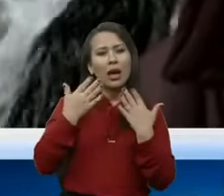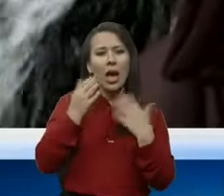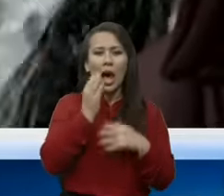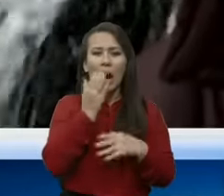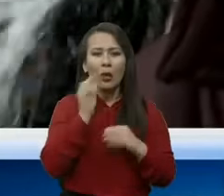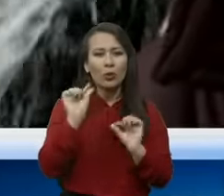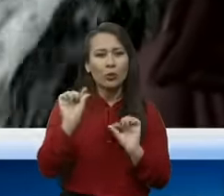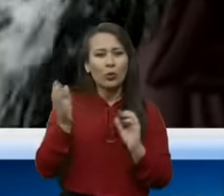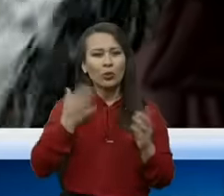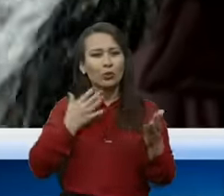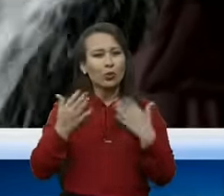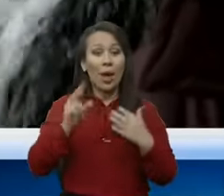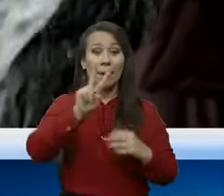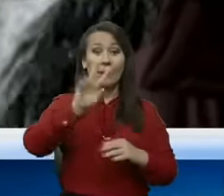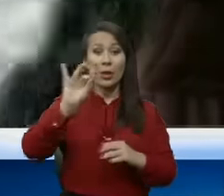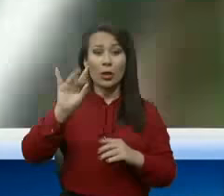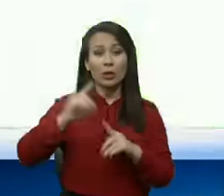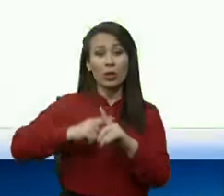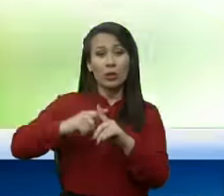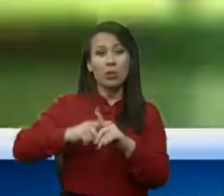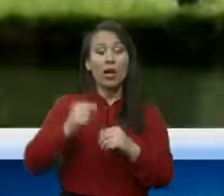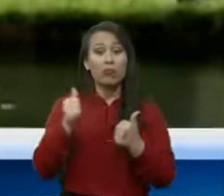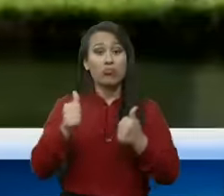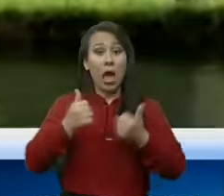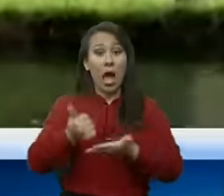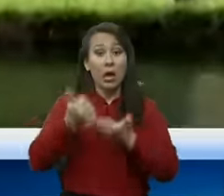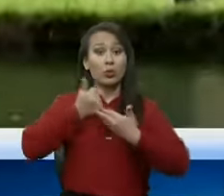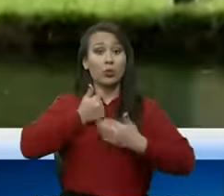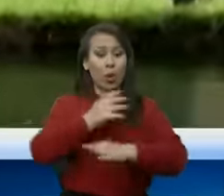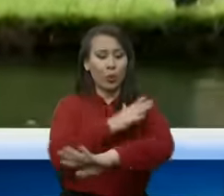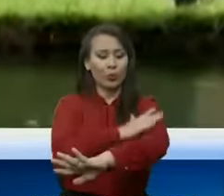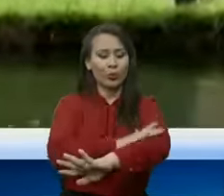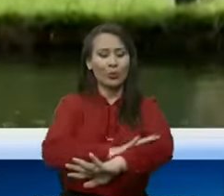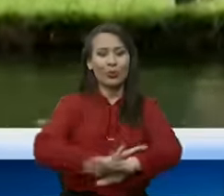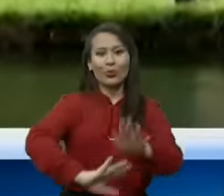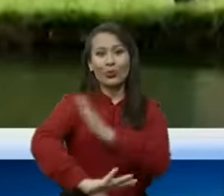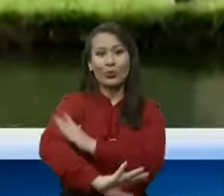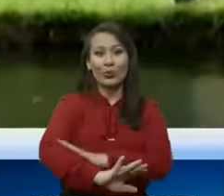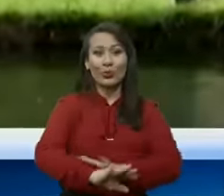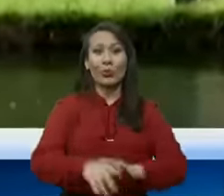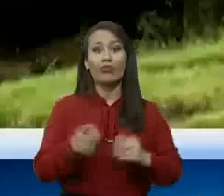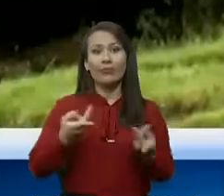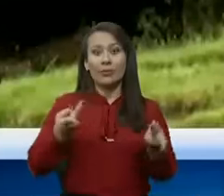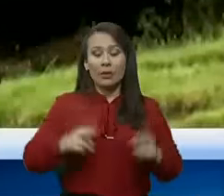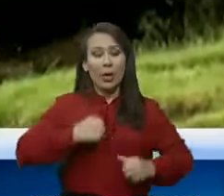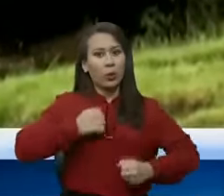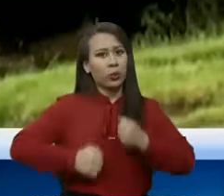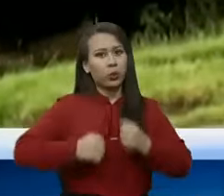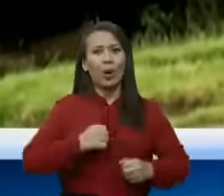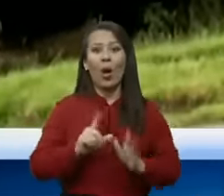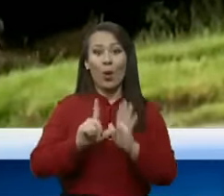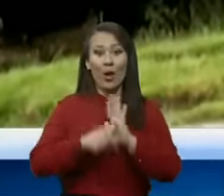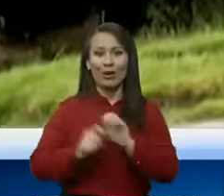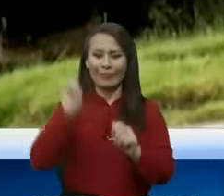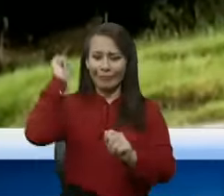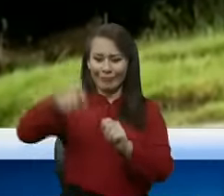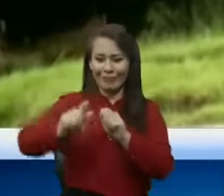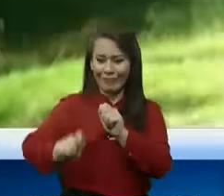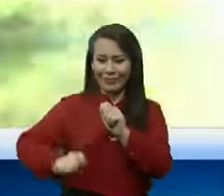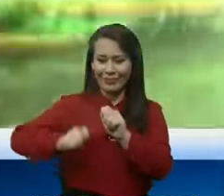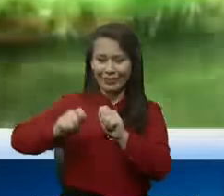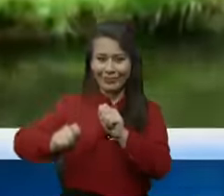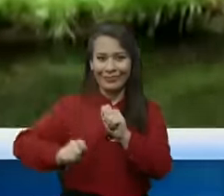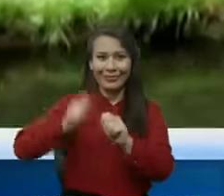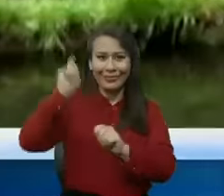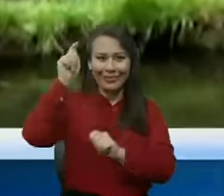y es muy saludable para la piel luego de tanto esfuerzo físico hay que tomar fuerzas la pesca deportiva lo